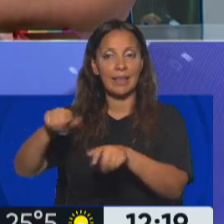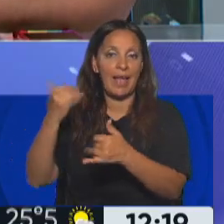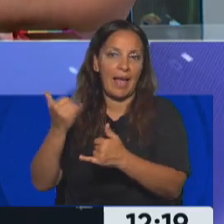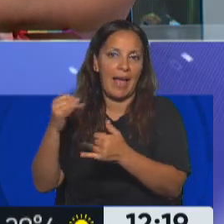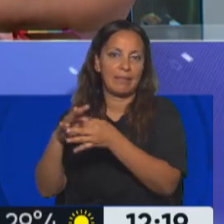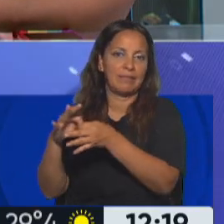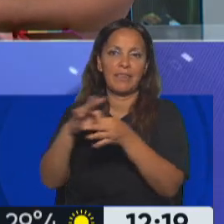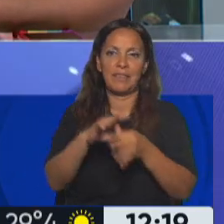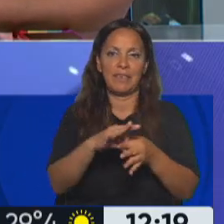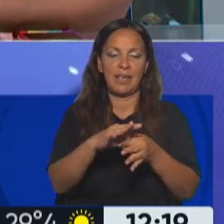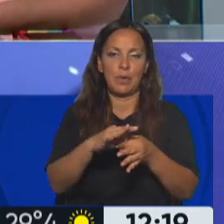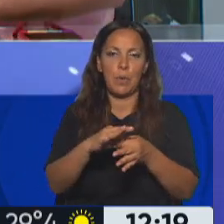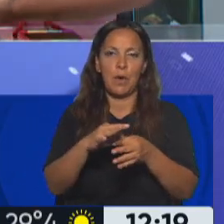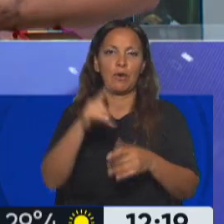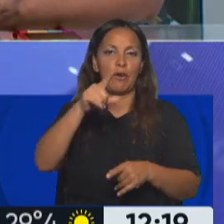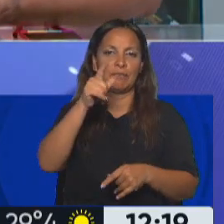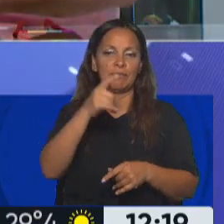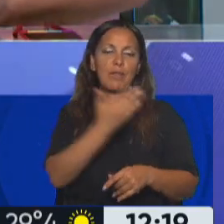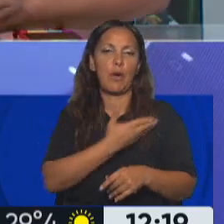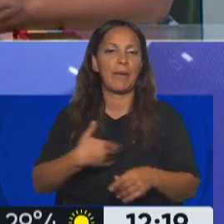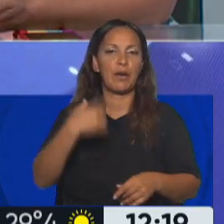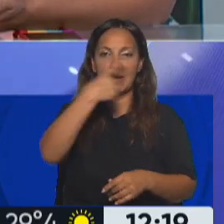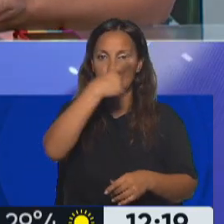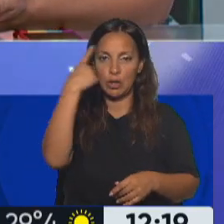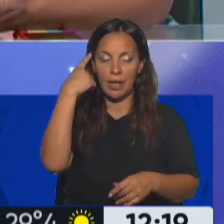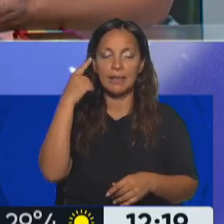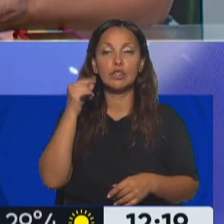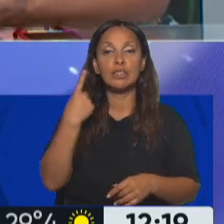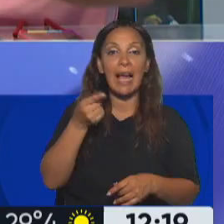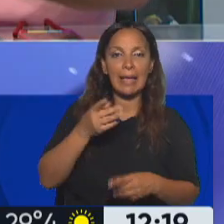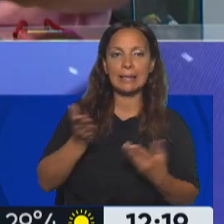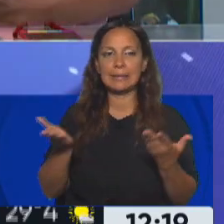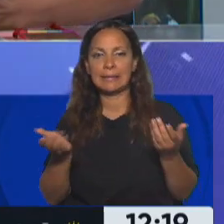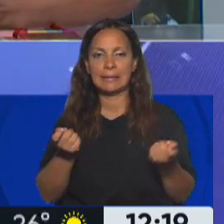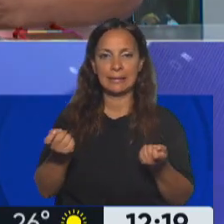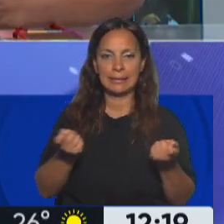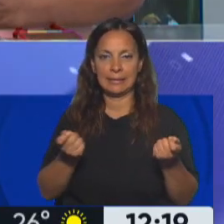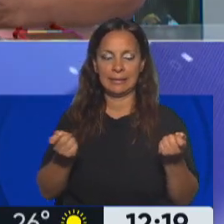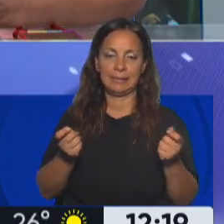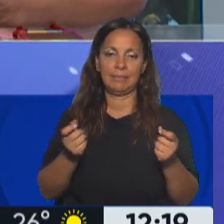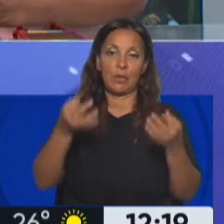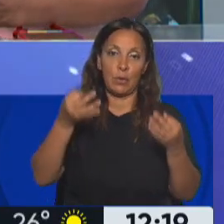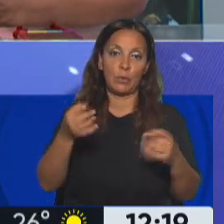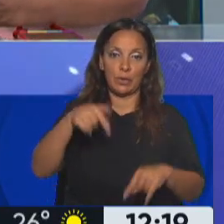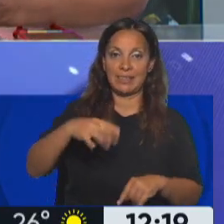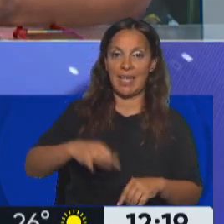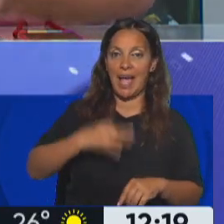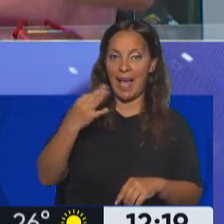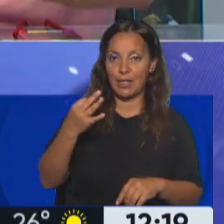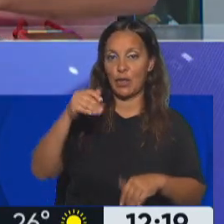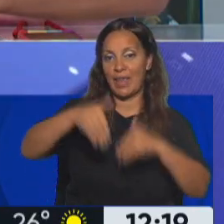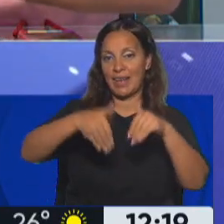con el gobierno nacional. Claro. Entonces, esa tensión también en un año electoral, como estamos atravesando ahora, se